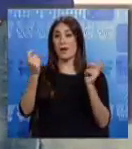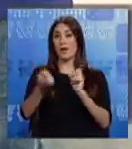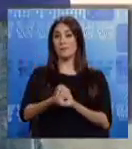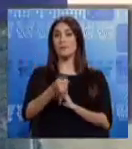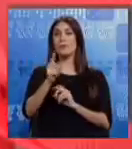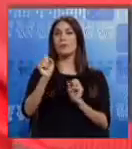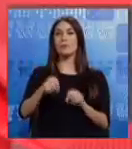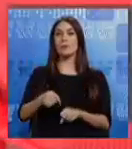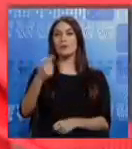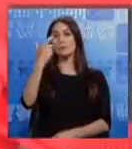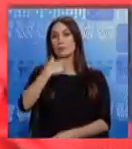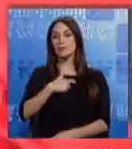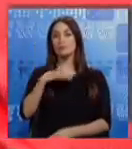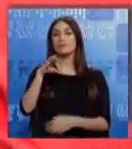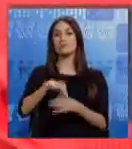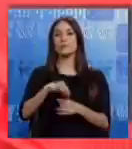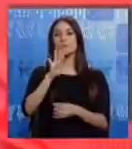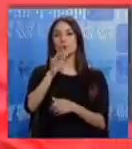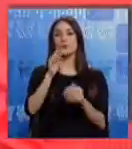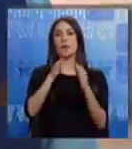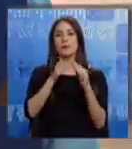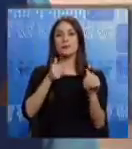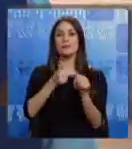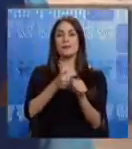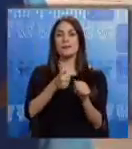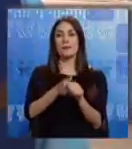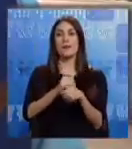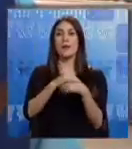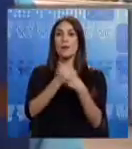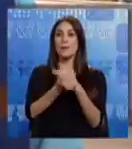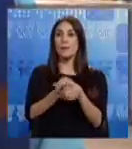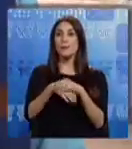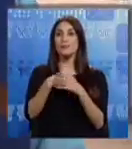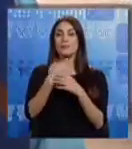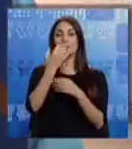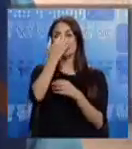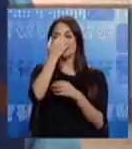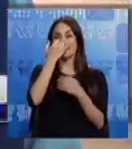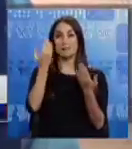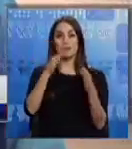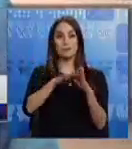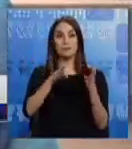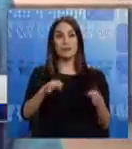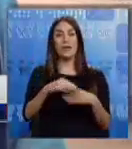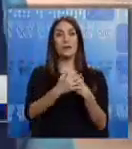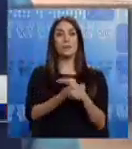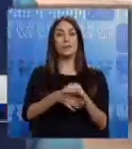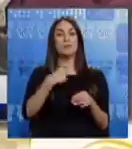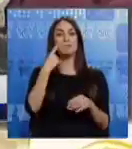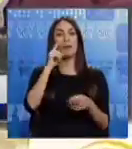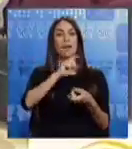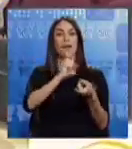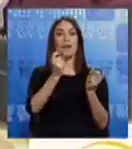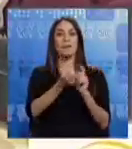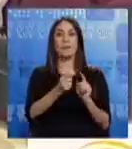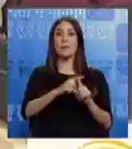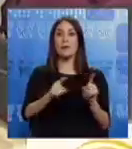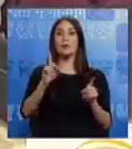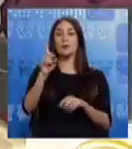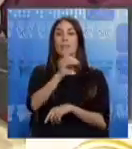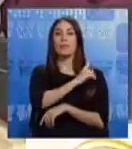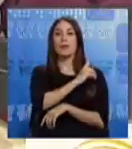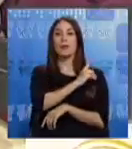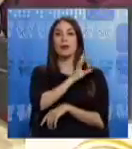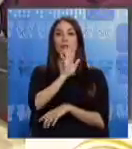les permite a los ciudadanos votar más cerca de su casa. Aprovechar los puntos donde se han colocado los del Consejo Nacional Electoral. En tanto, en la Delegación